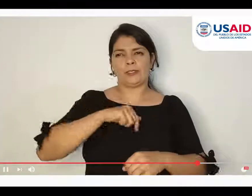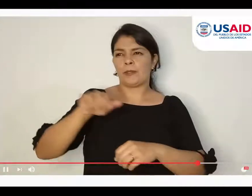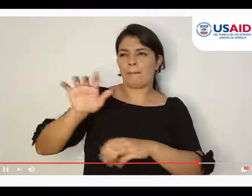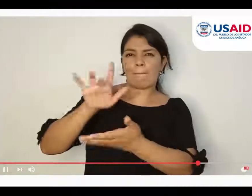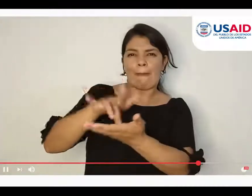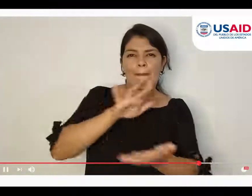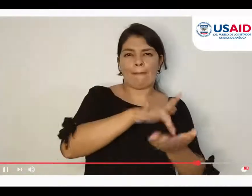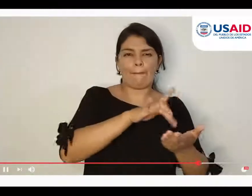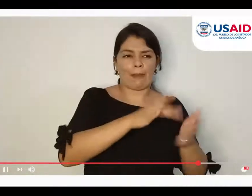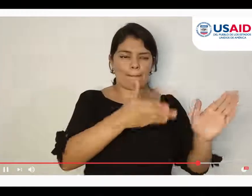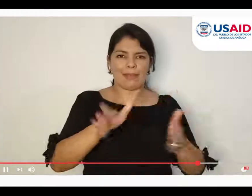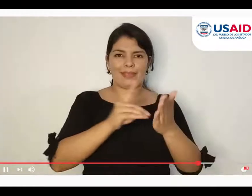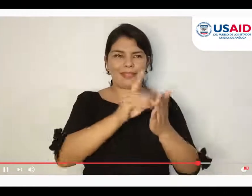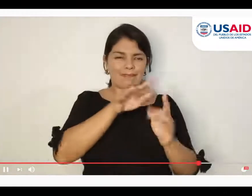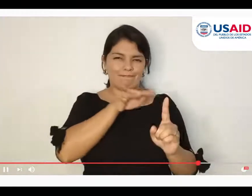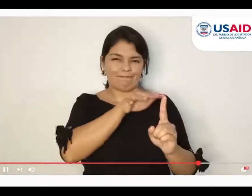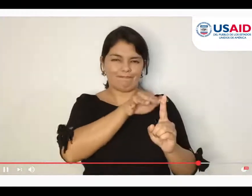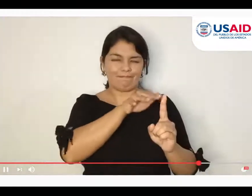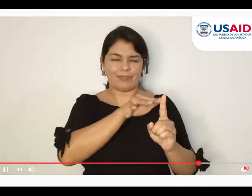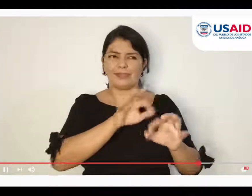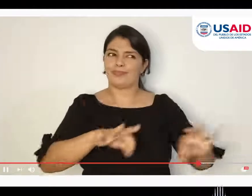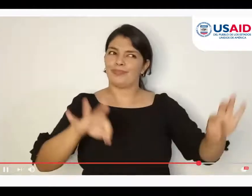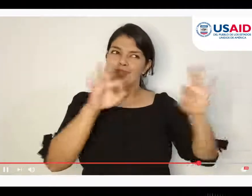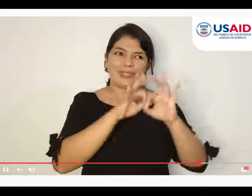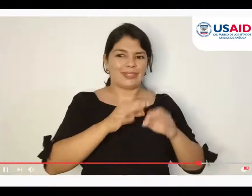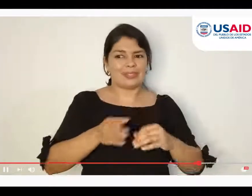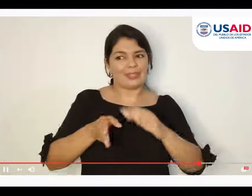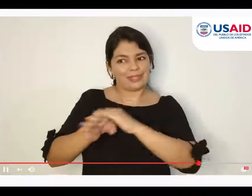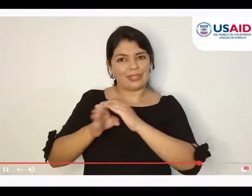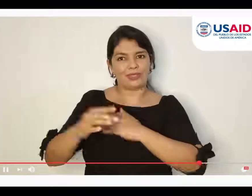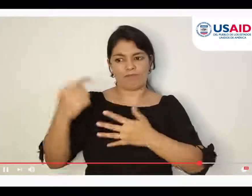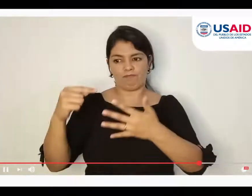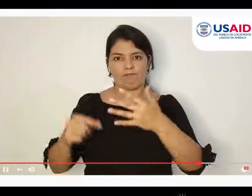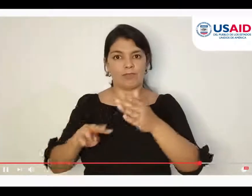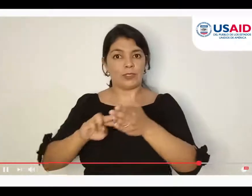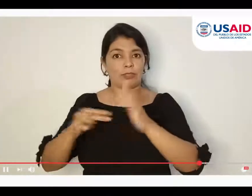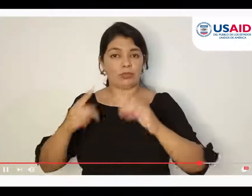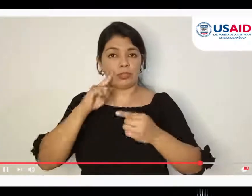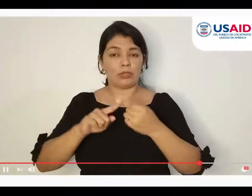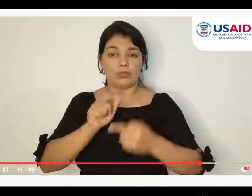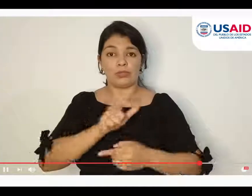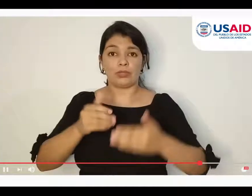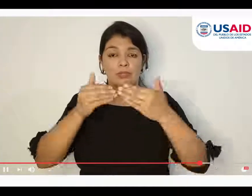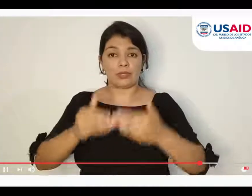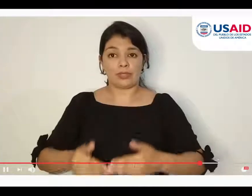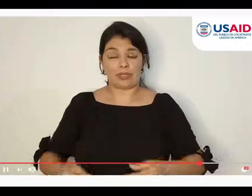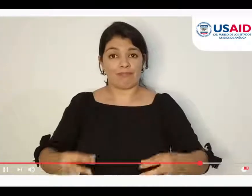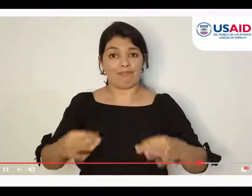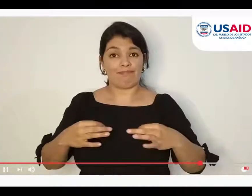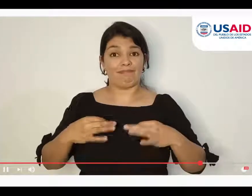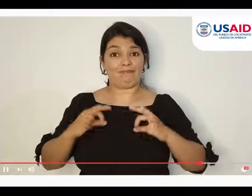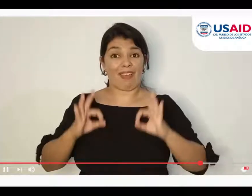los diferentes territorios, socializando la necesidad al acceso de los elementos tecnológicos para una mejor calidad de vida de las personas